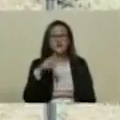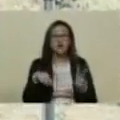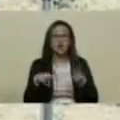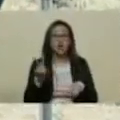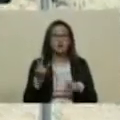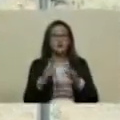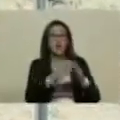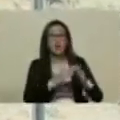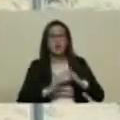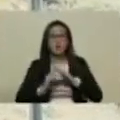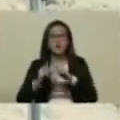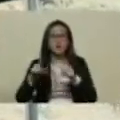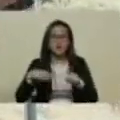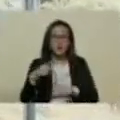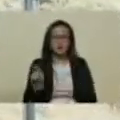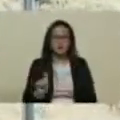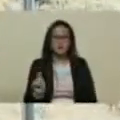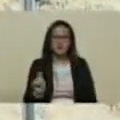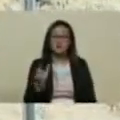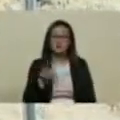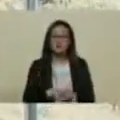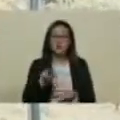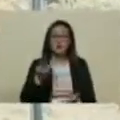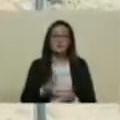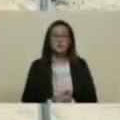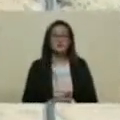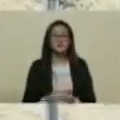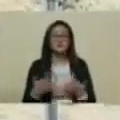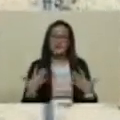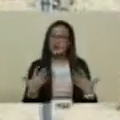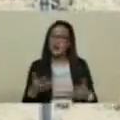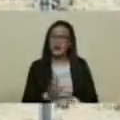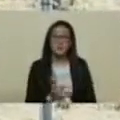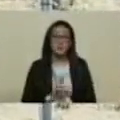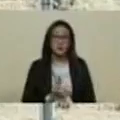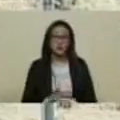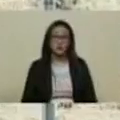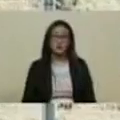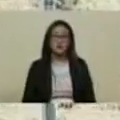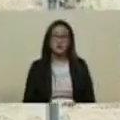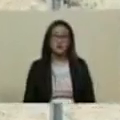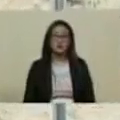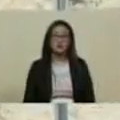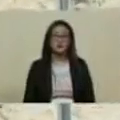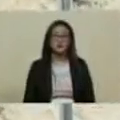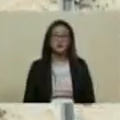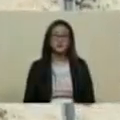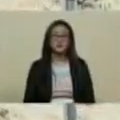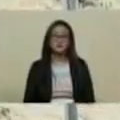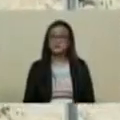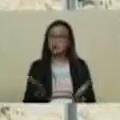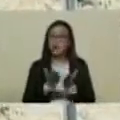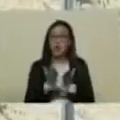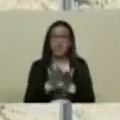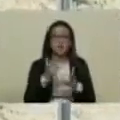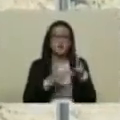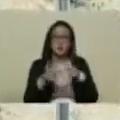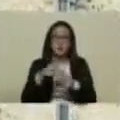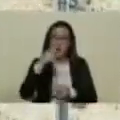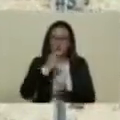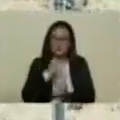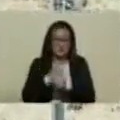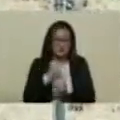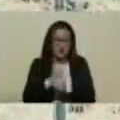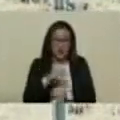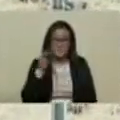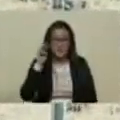112 comunidades en los próximos meses. Hay que meter el acelerador, ¿vale? Construir esas unidades con los obreros,